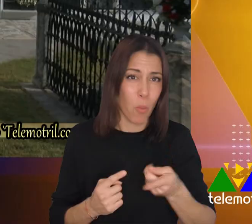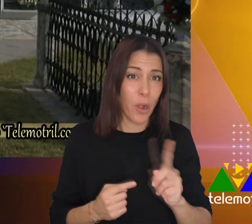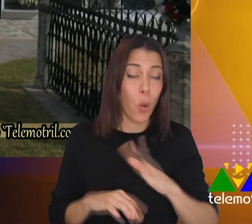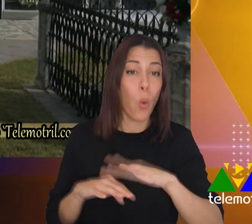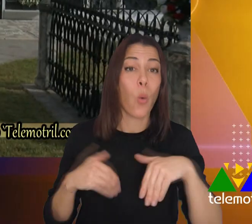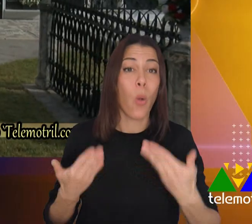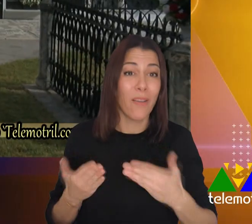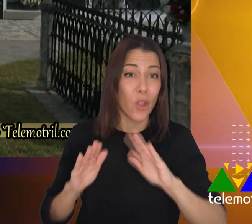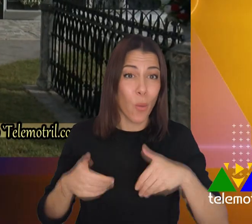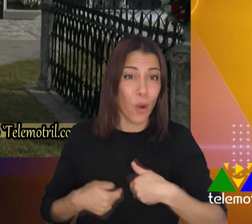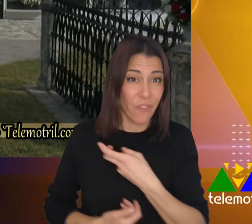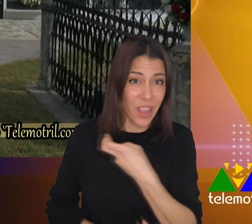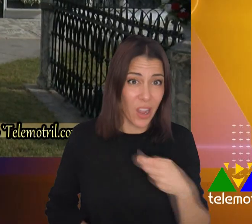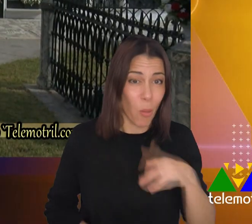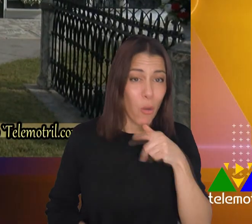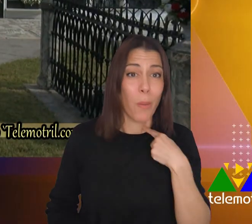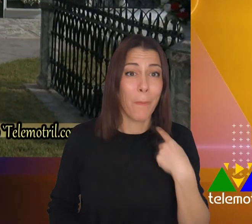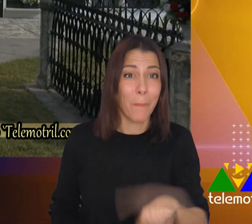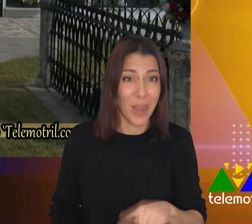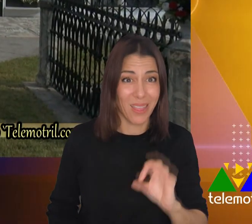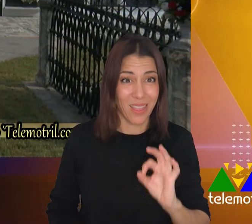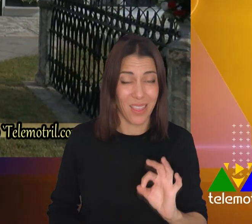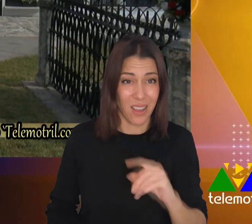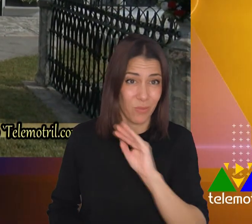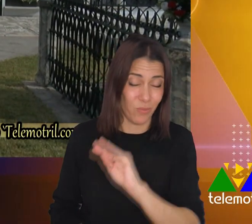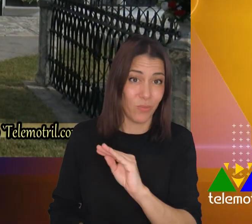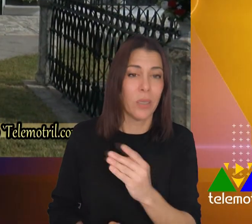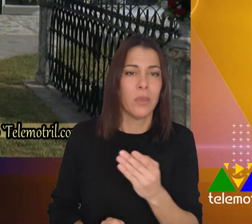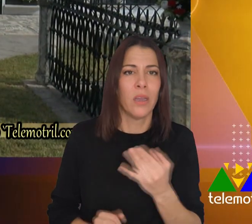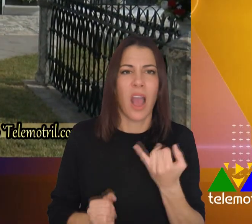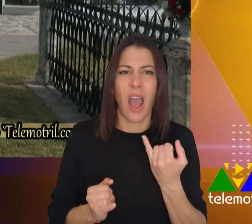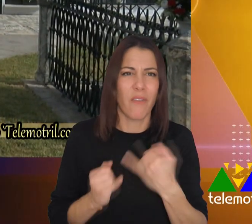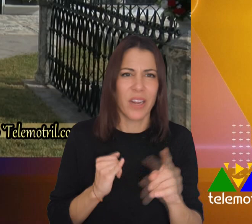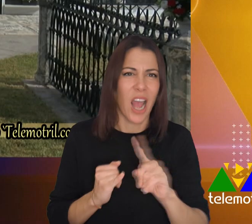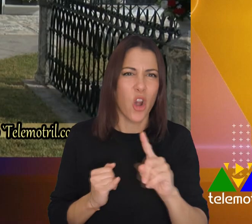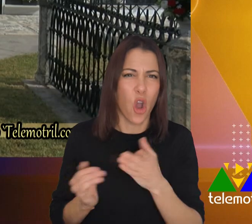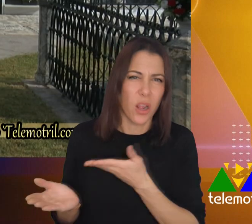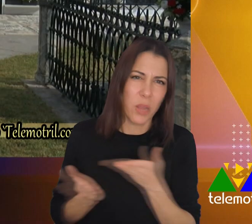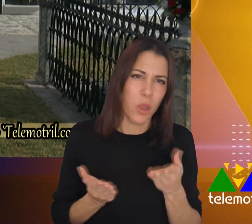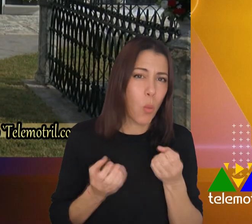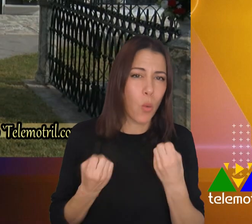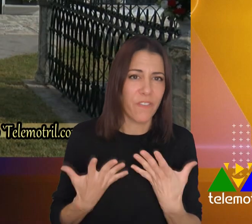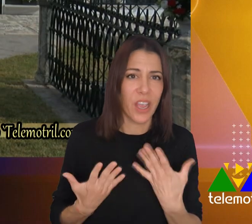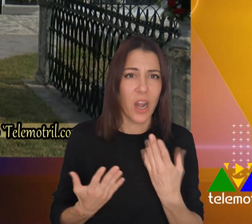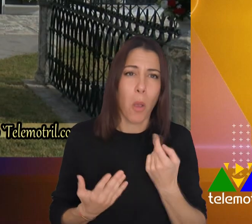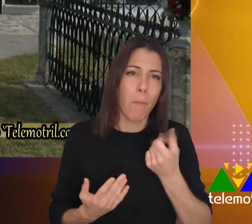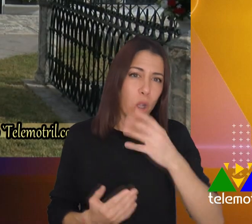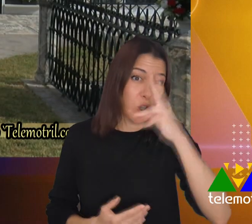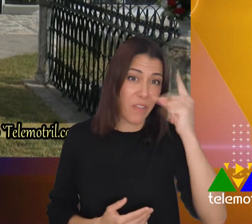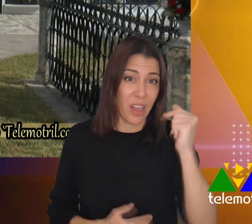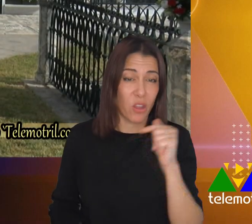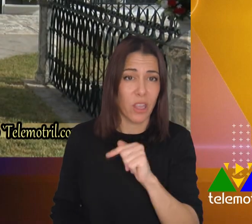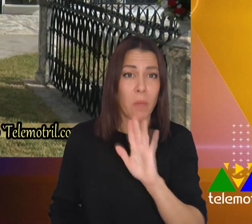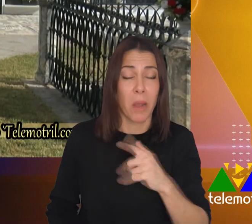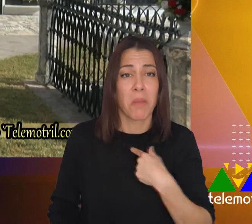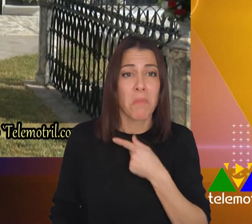de la pérdida del imperio colonial, pues no fueron recibidos tan bien, ¿no? Es decir, un poco se olvidaron de ellos. A mí